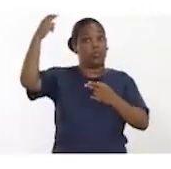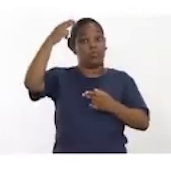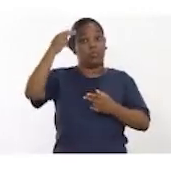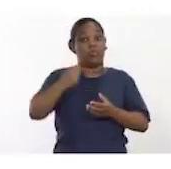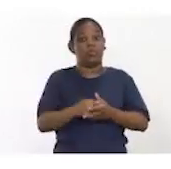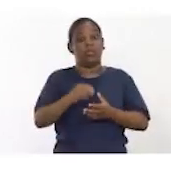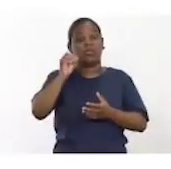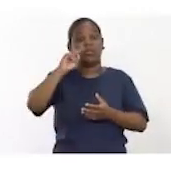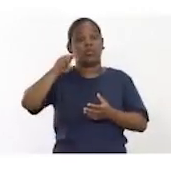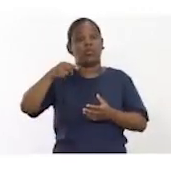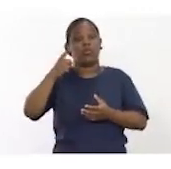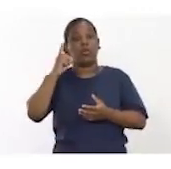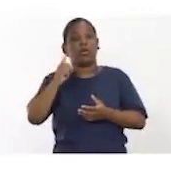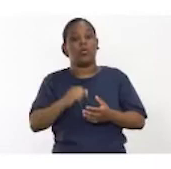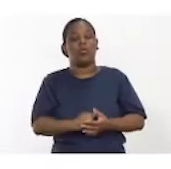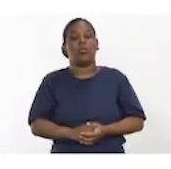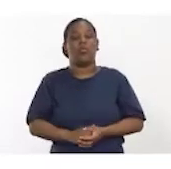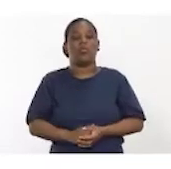es 0,1,